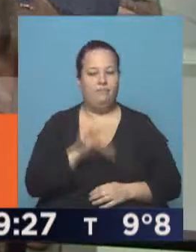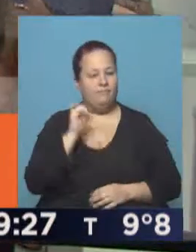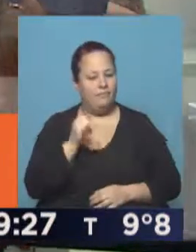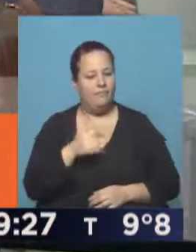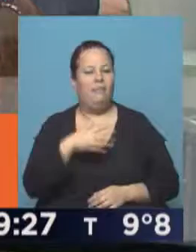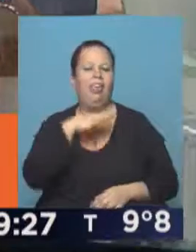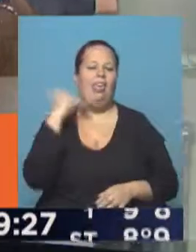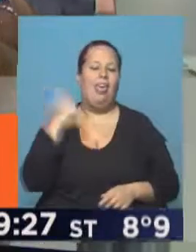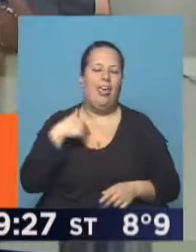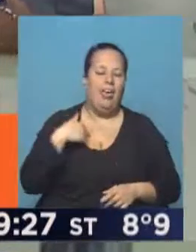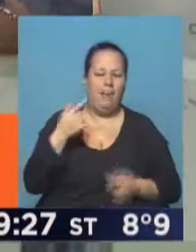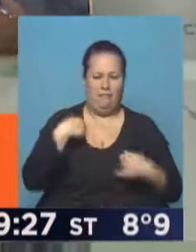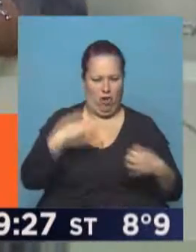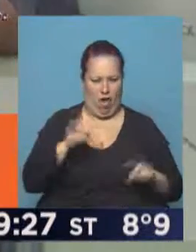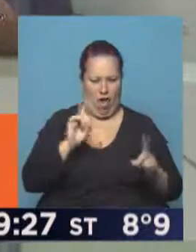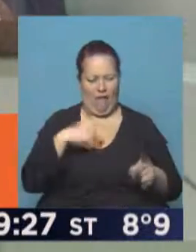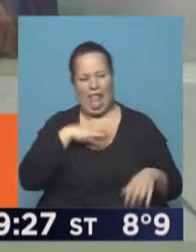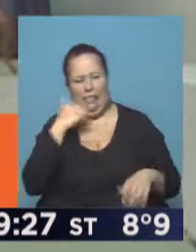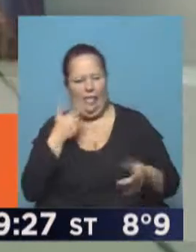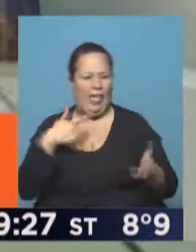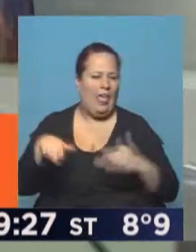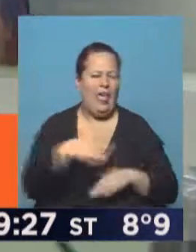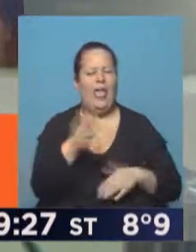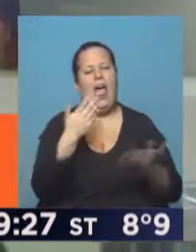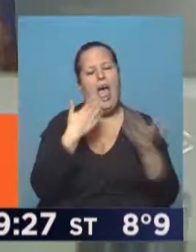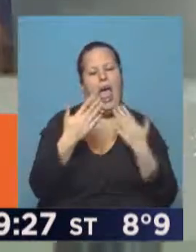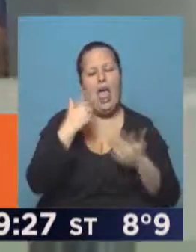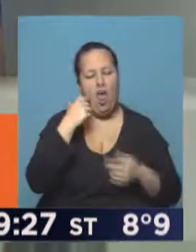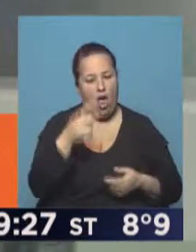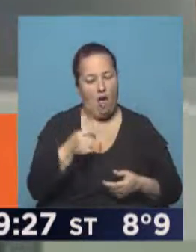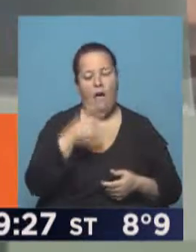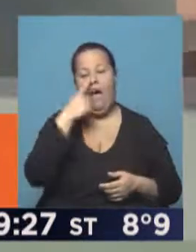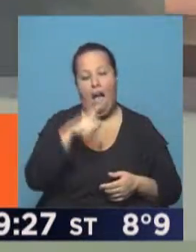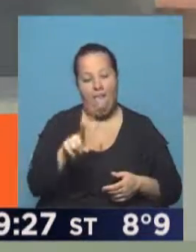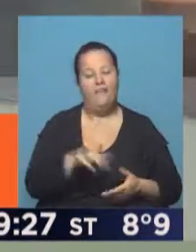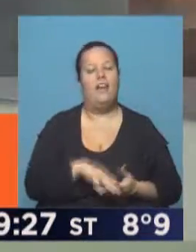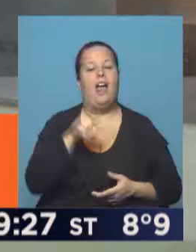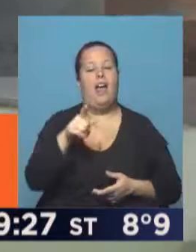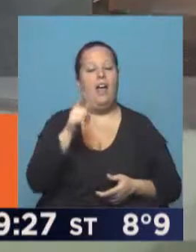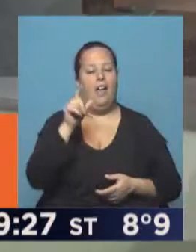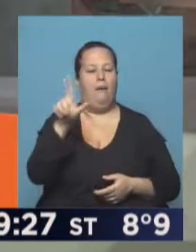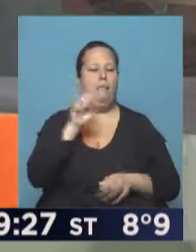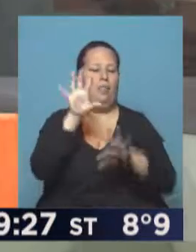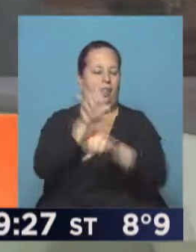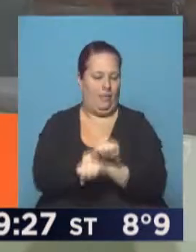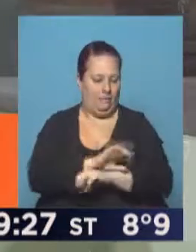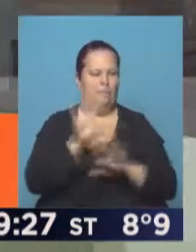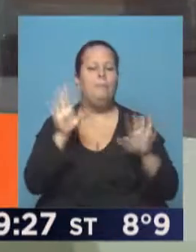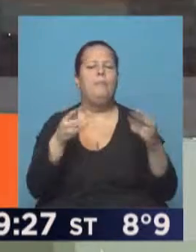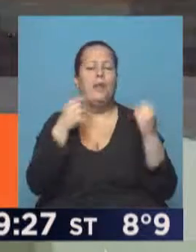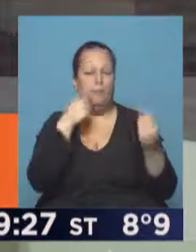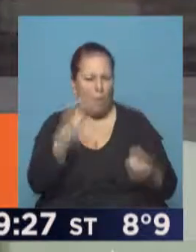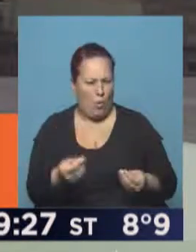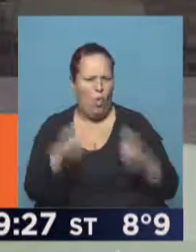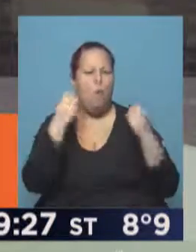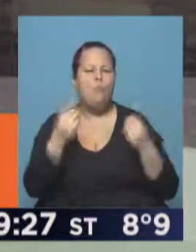hizo pasar por quien no era y de esa manera pudo tener un diálogo con él y finalmente pudo ser capturado. Ahora la pregunta es, ¿por